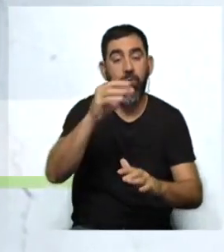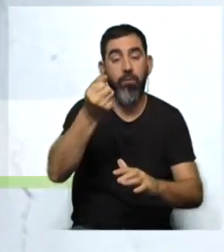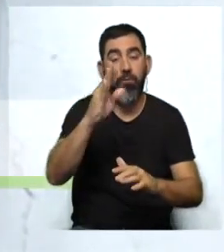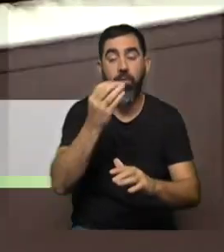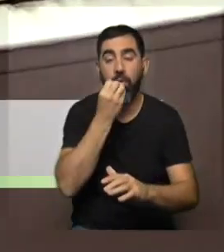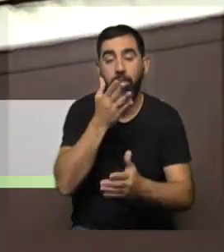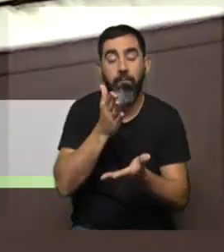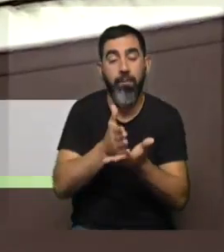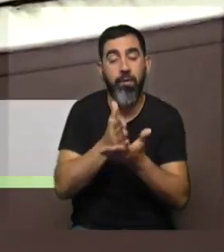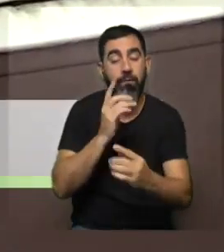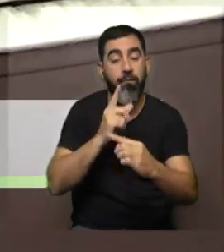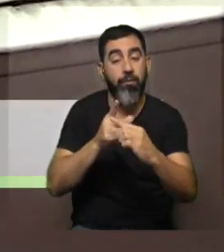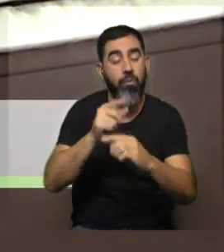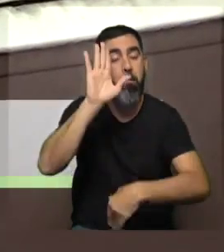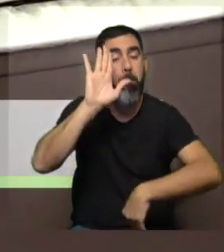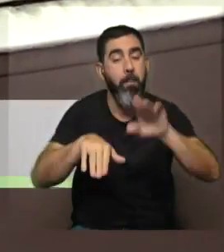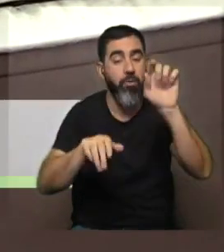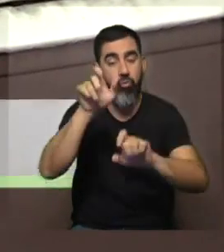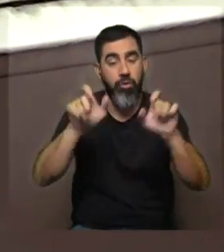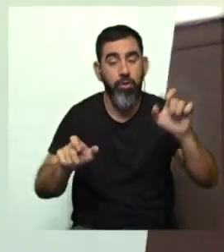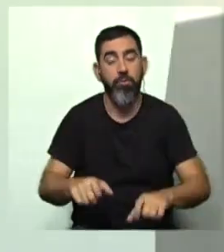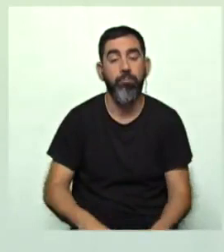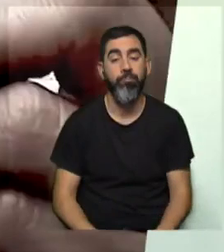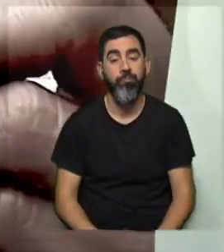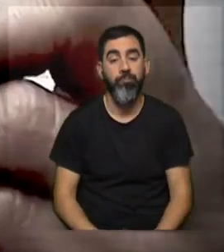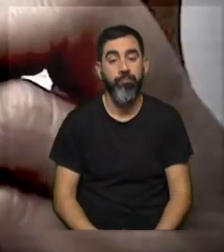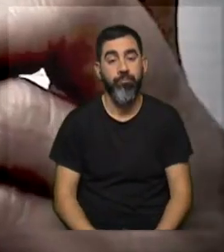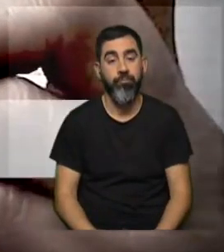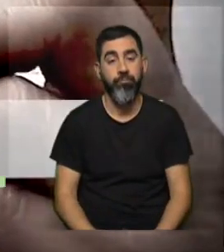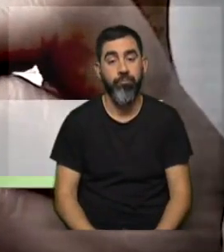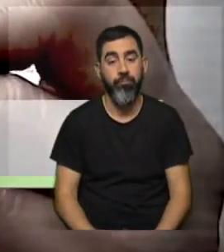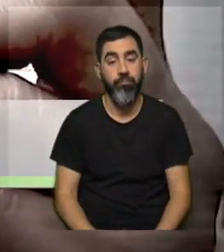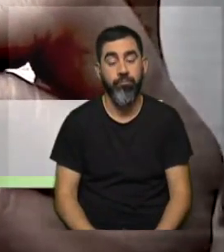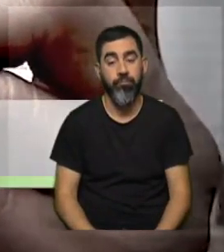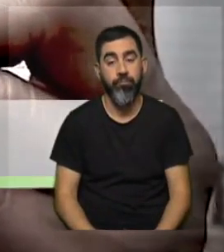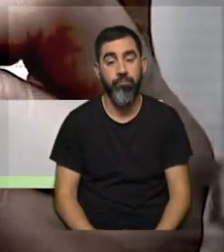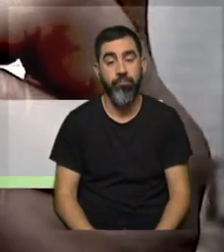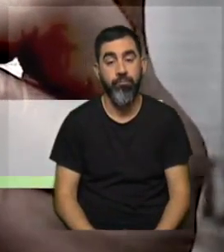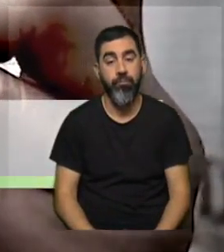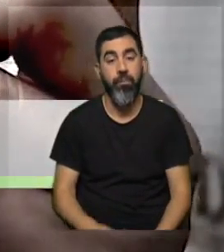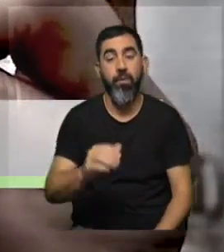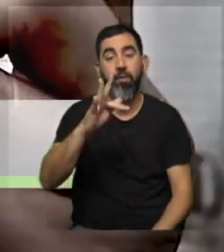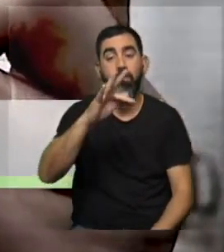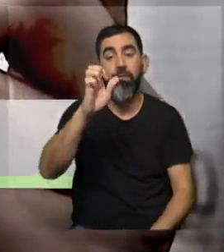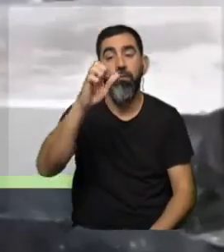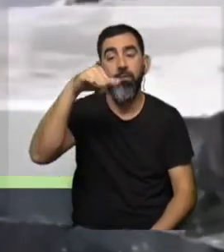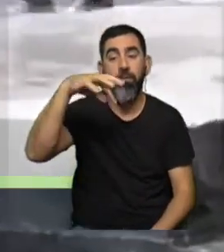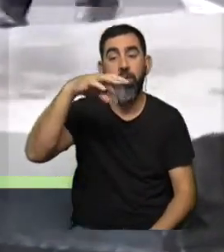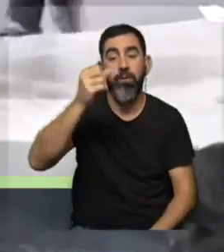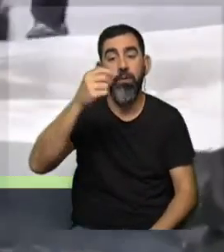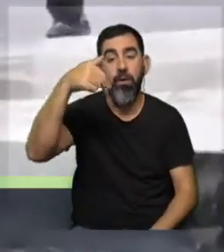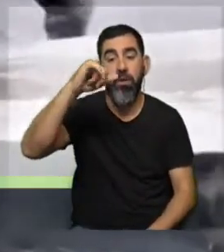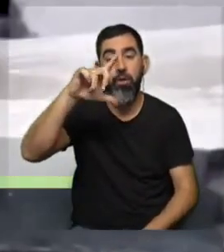será beneficiosa para la mayoría de la población la irrupción del fentanilo una droga